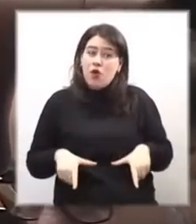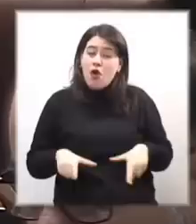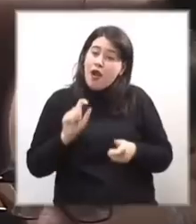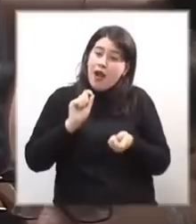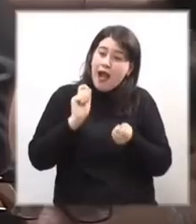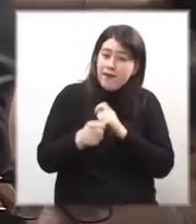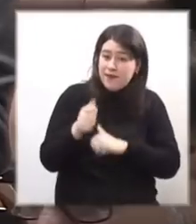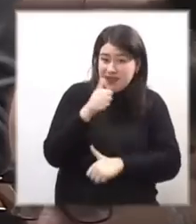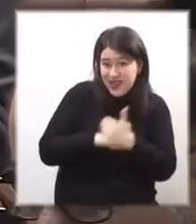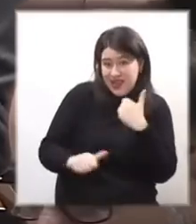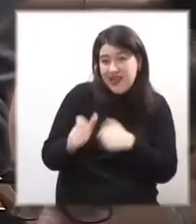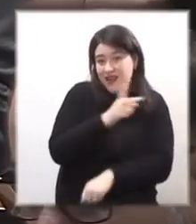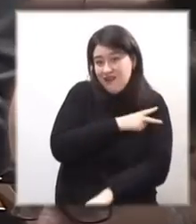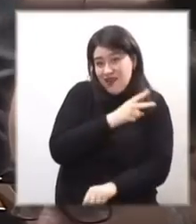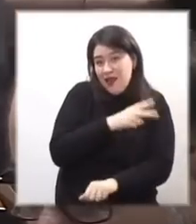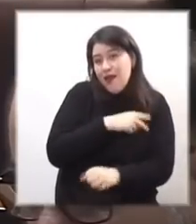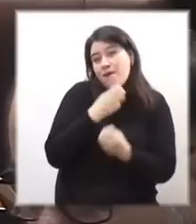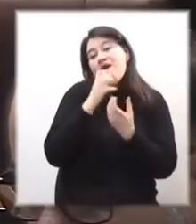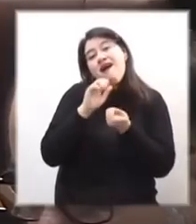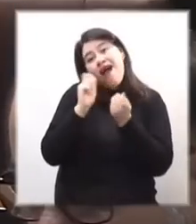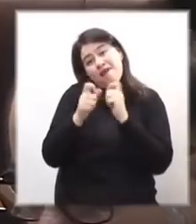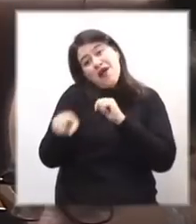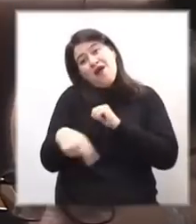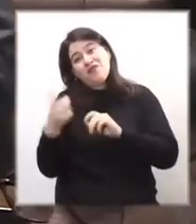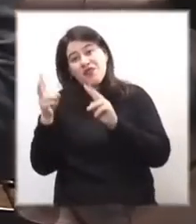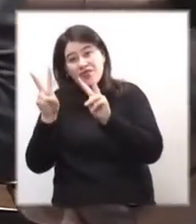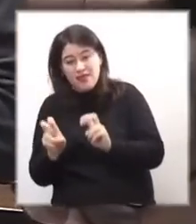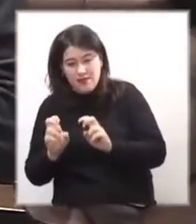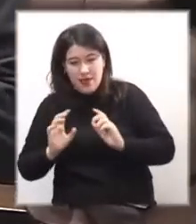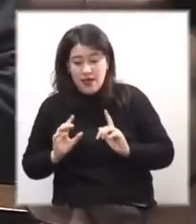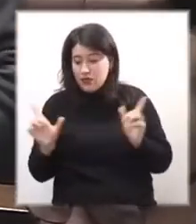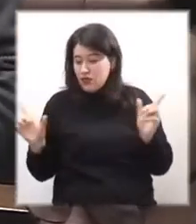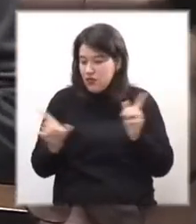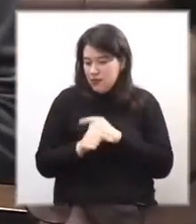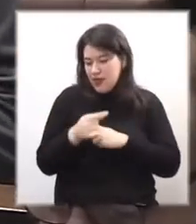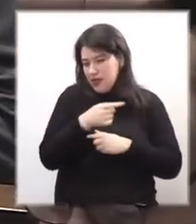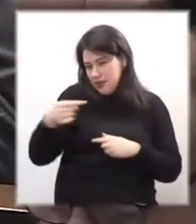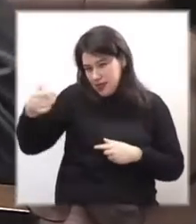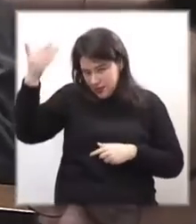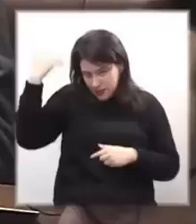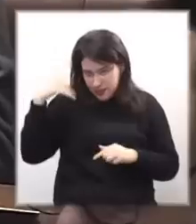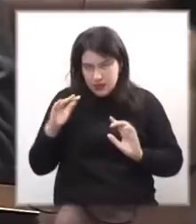policía? Y esta larga cronología termina la semana pasada,